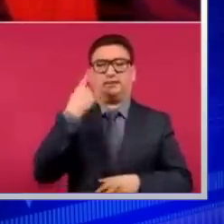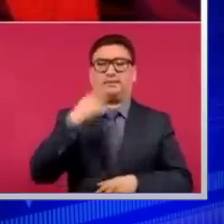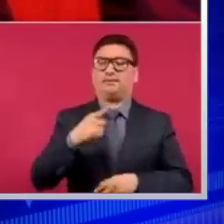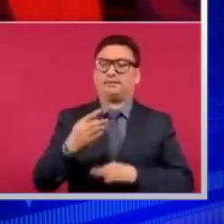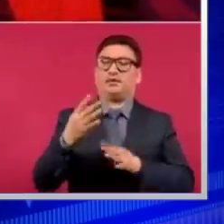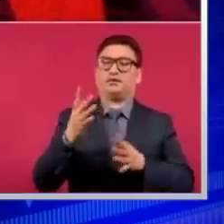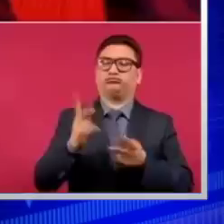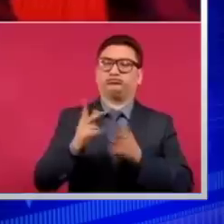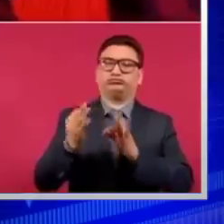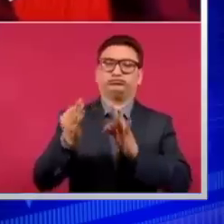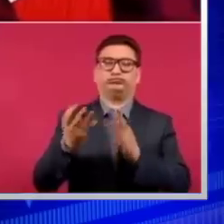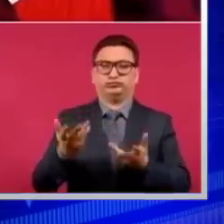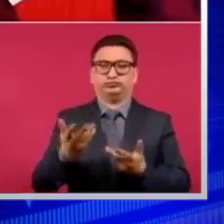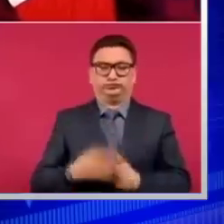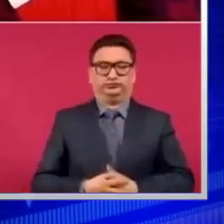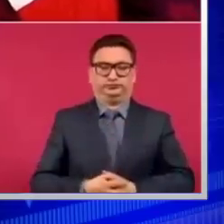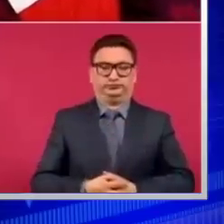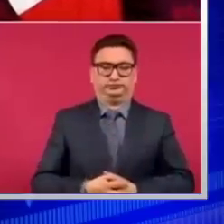postura